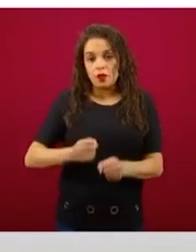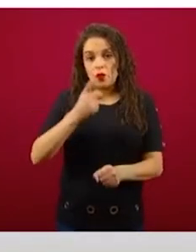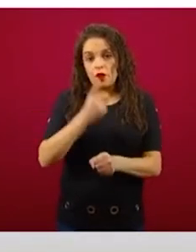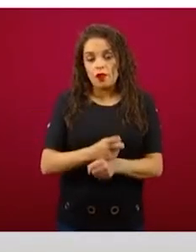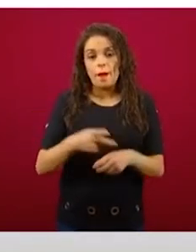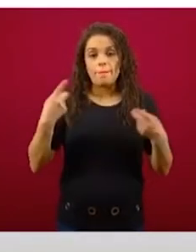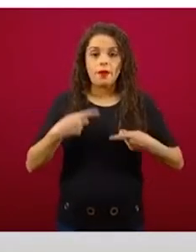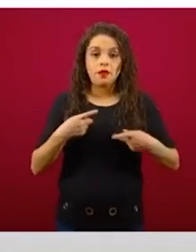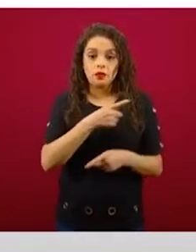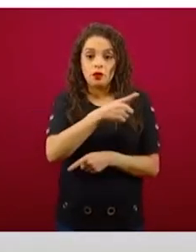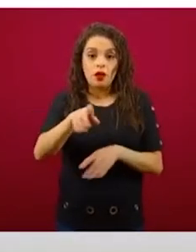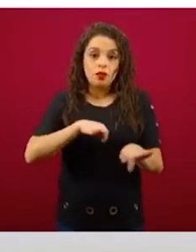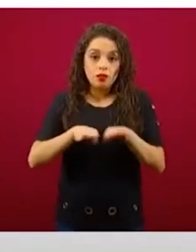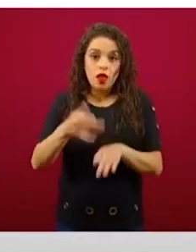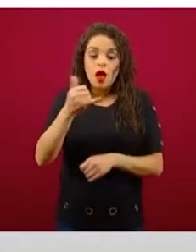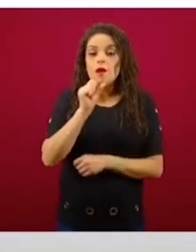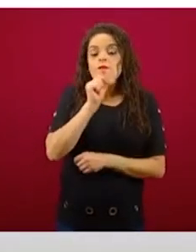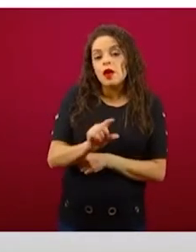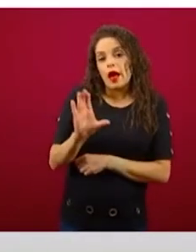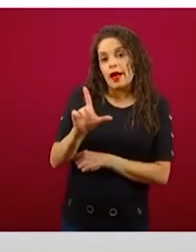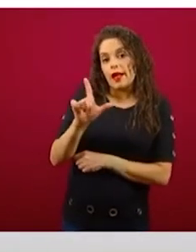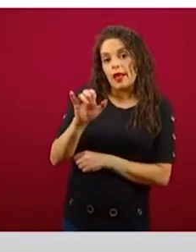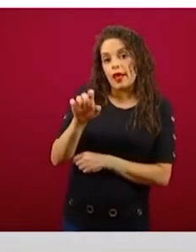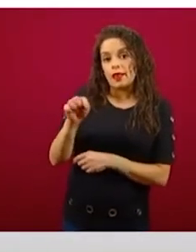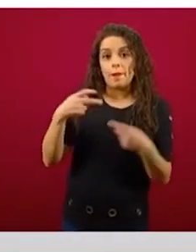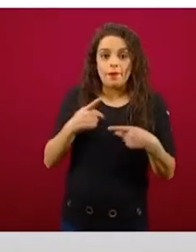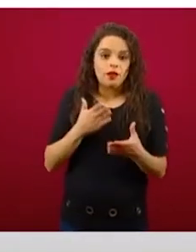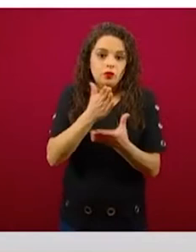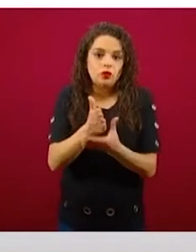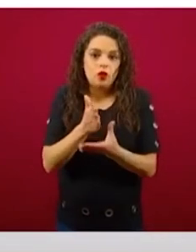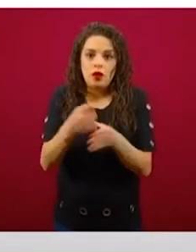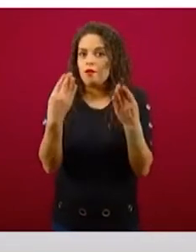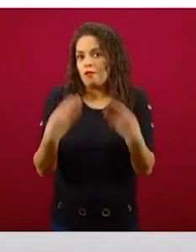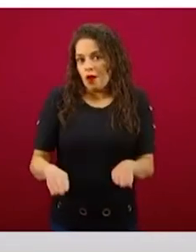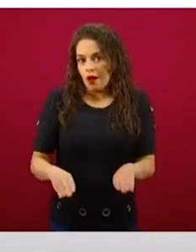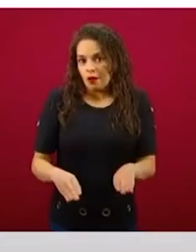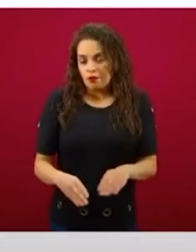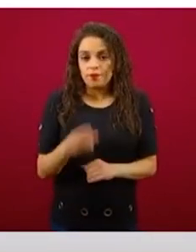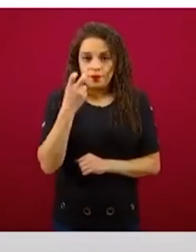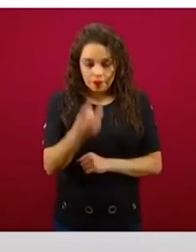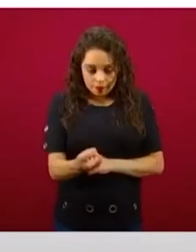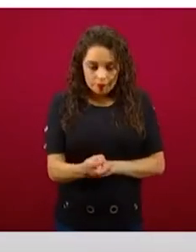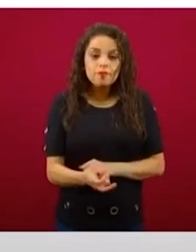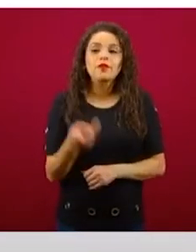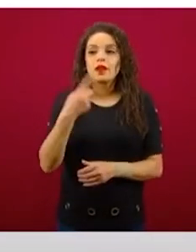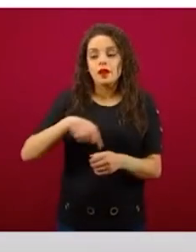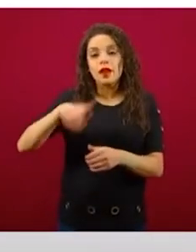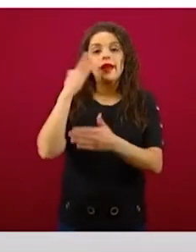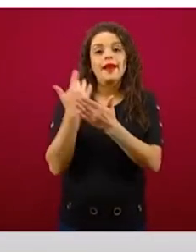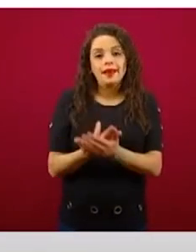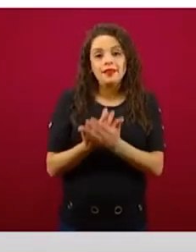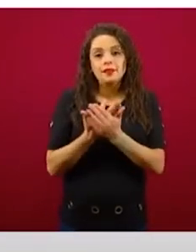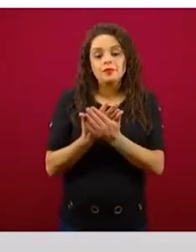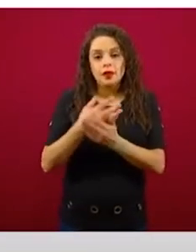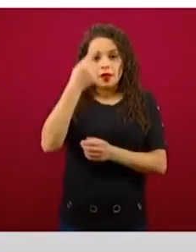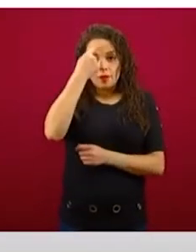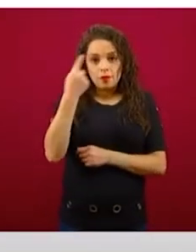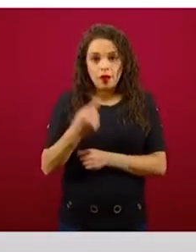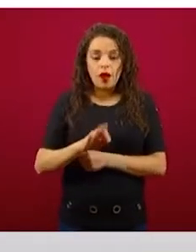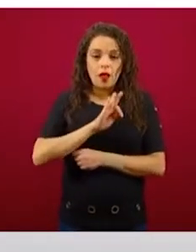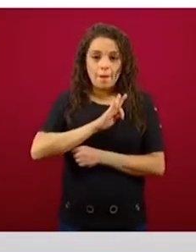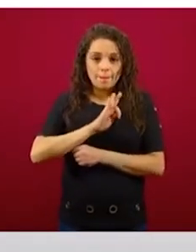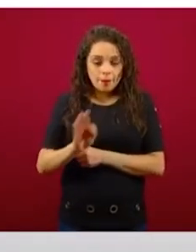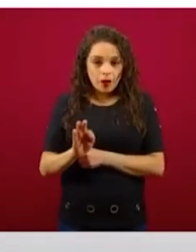y, por supuesto, de sus clientes. Aún así, estamos esperando que poder aumentar este